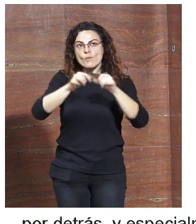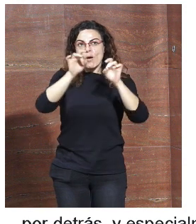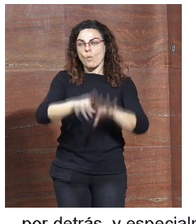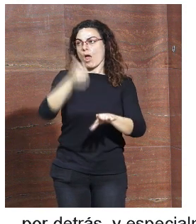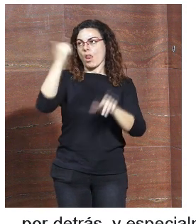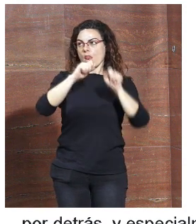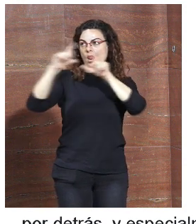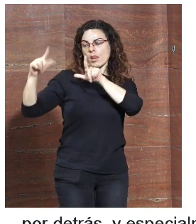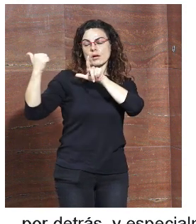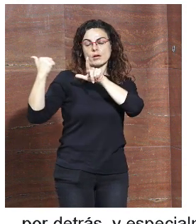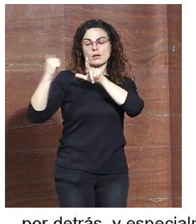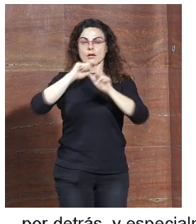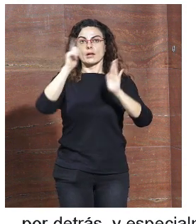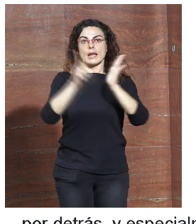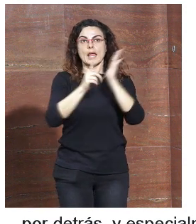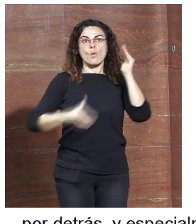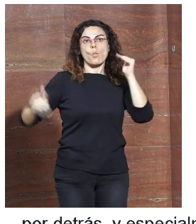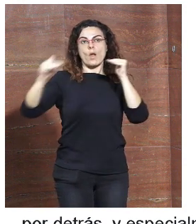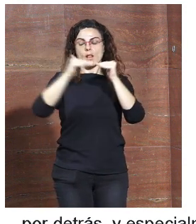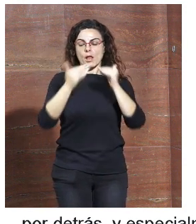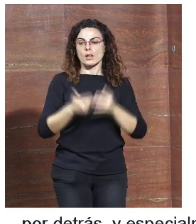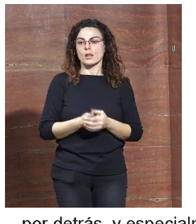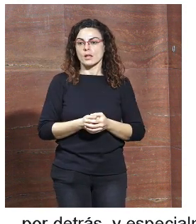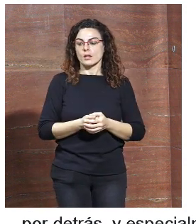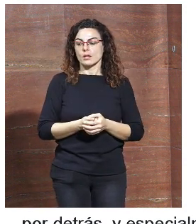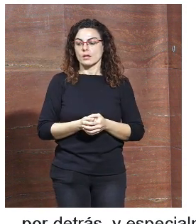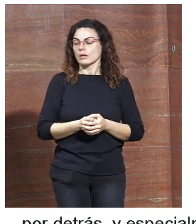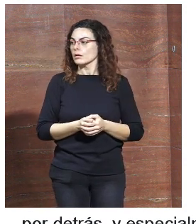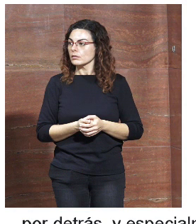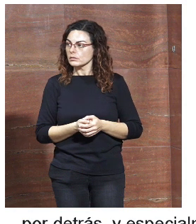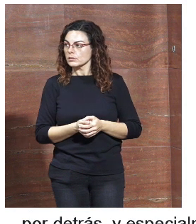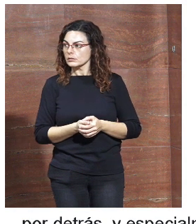La ley de igualdad nos ofrece un anclaje y la ley de accesibilidad un anclaje muy potente,